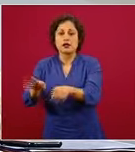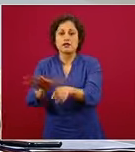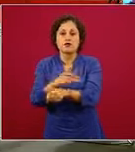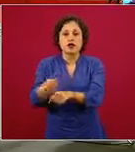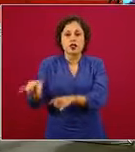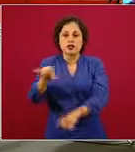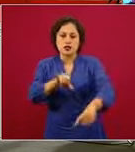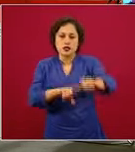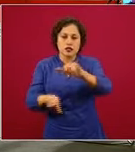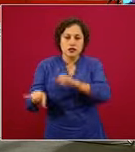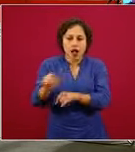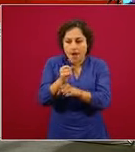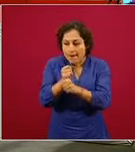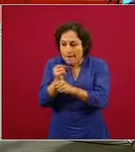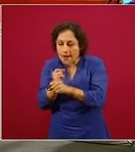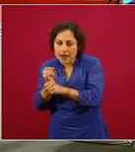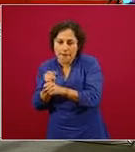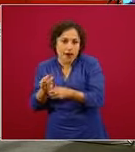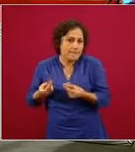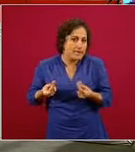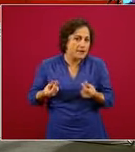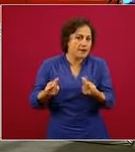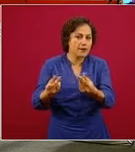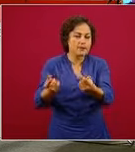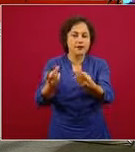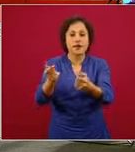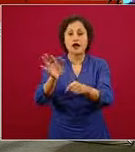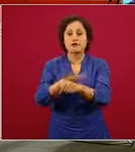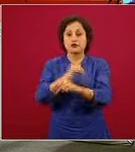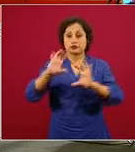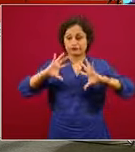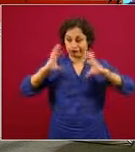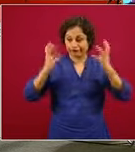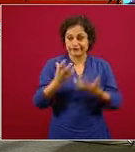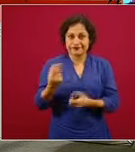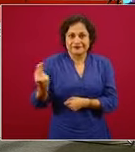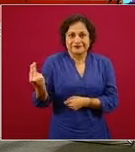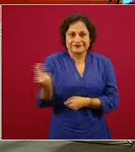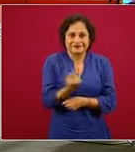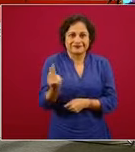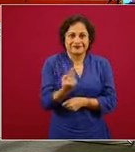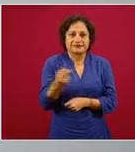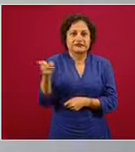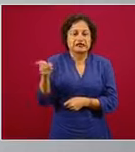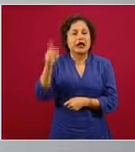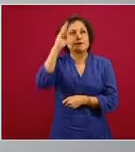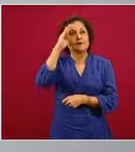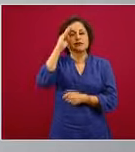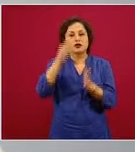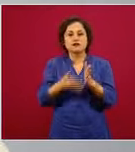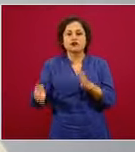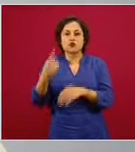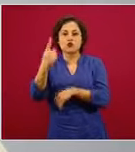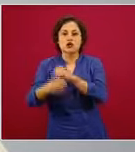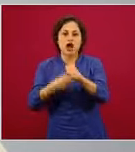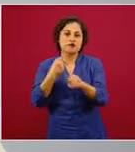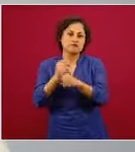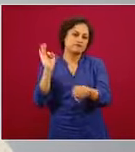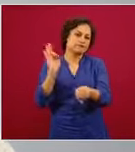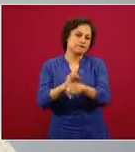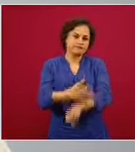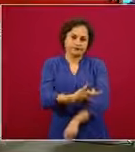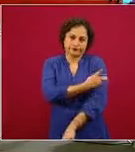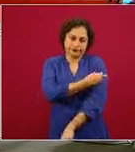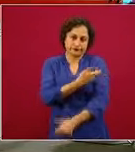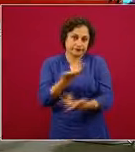escala requerimos y que suele ser en estos días planteado para un año cuando menos. Las fases